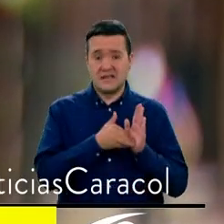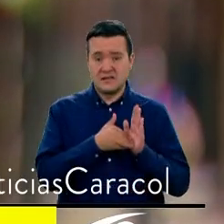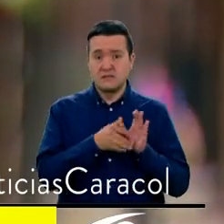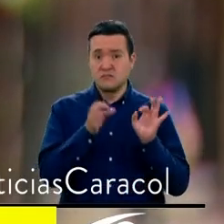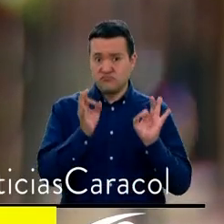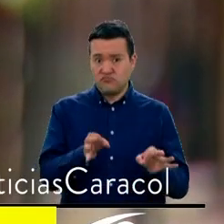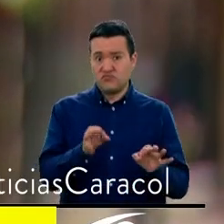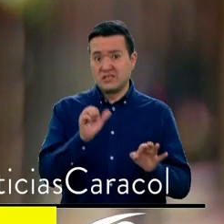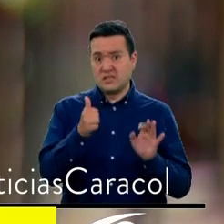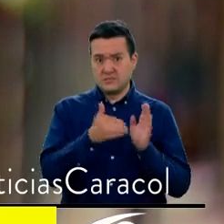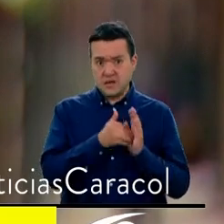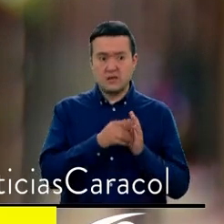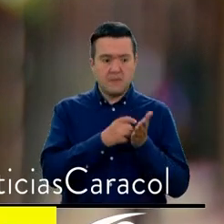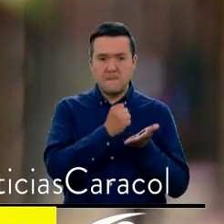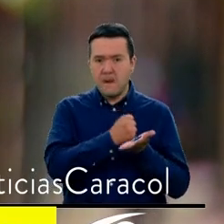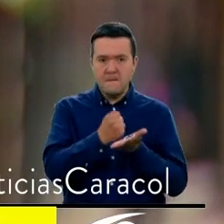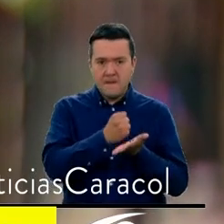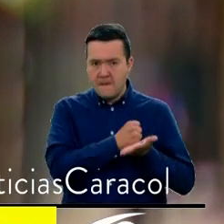10.000